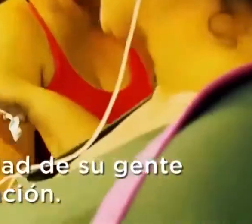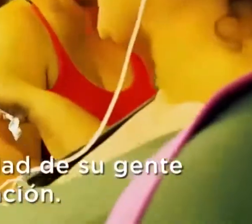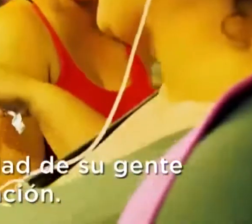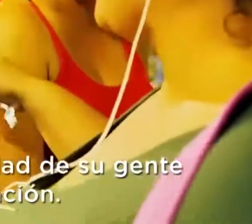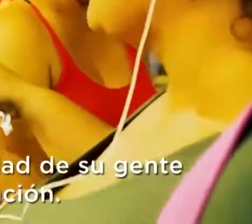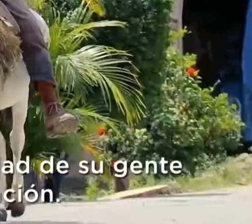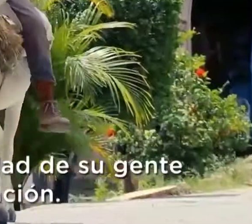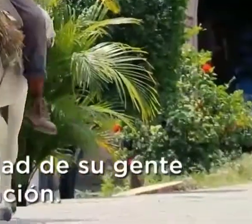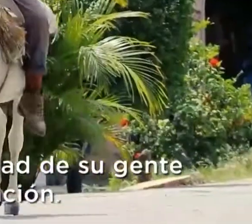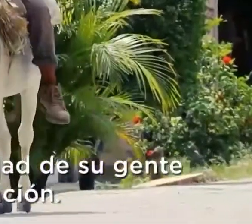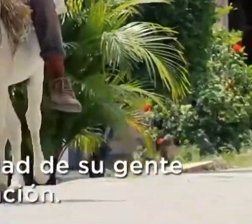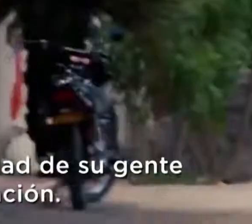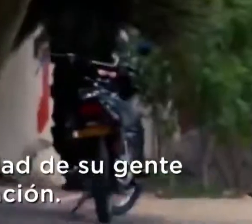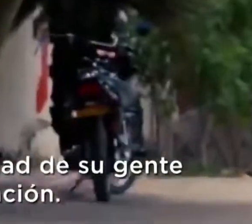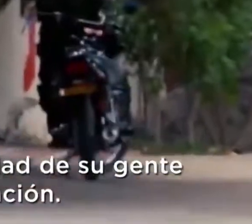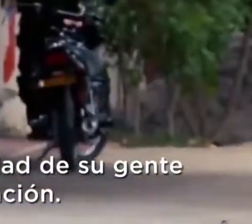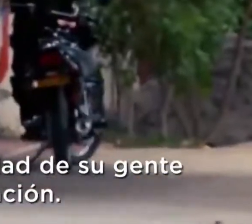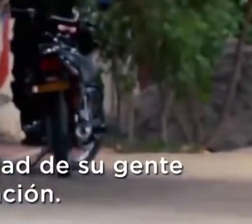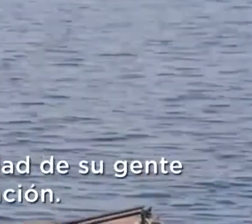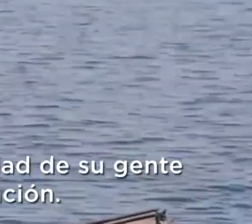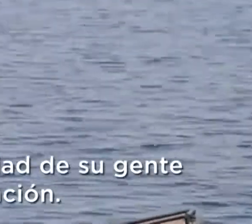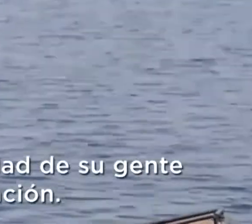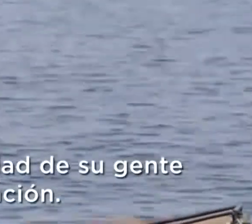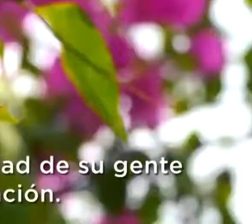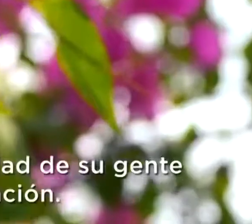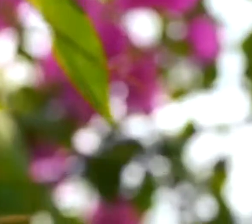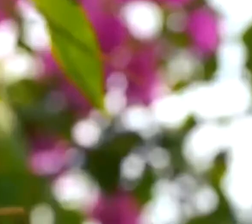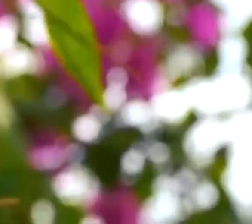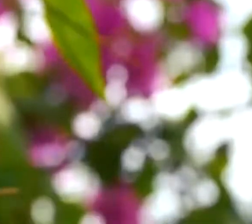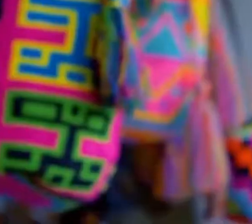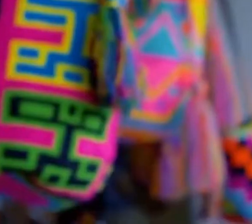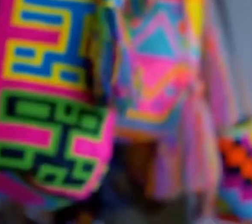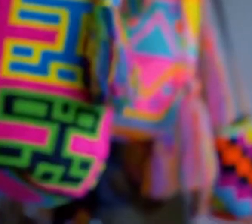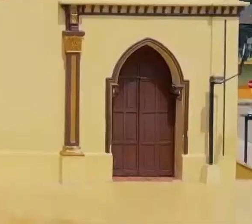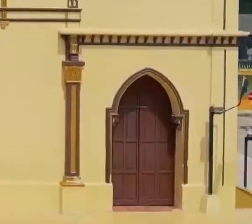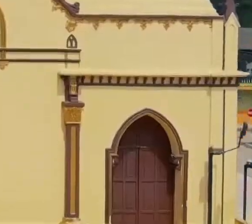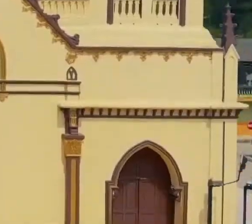la generosidad y amabilidad de su gente es su carta de presentación.